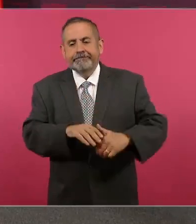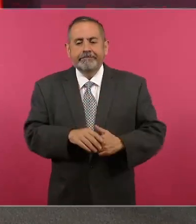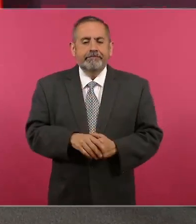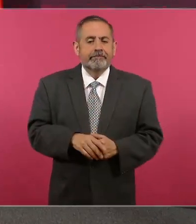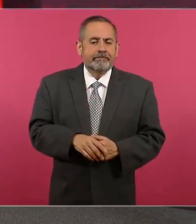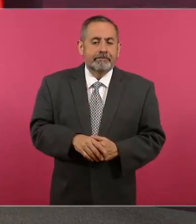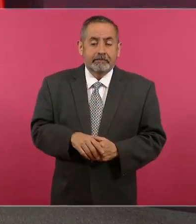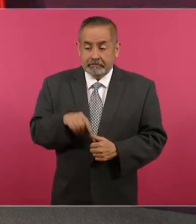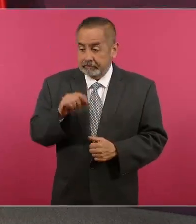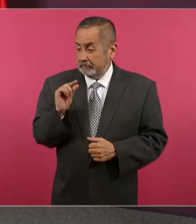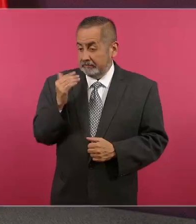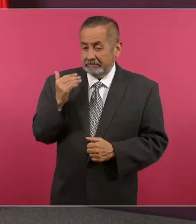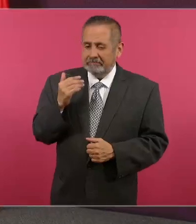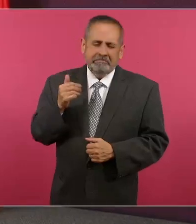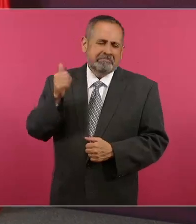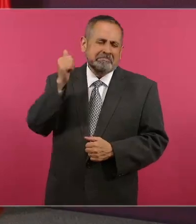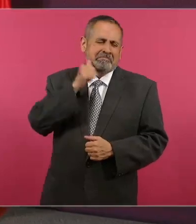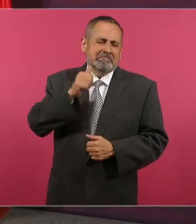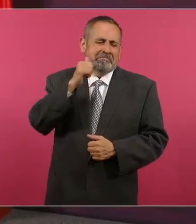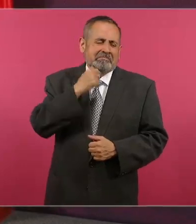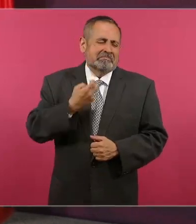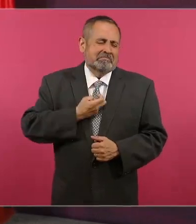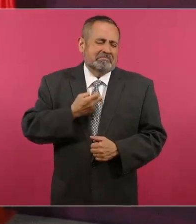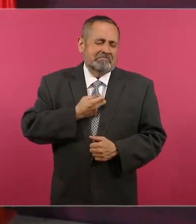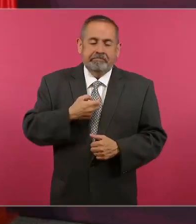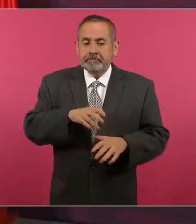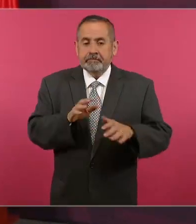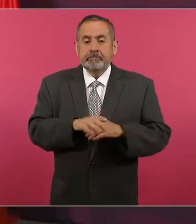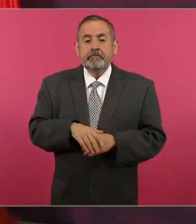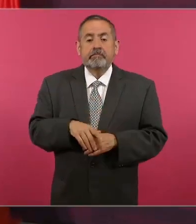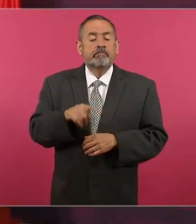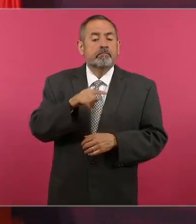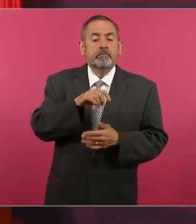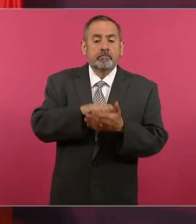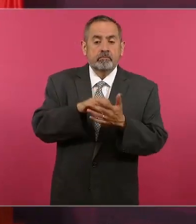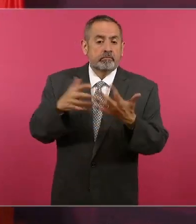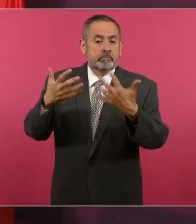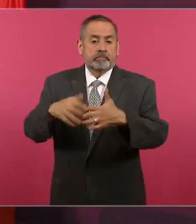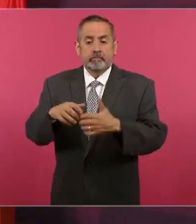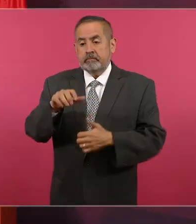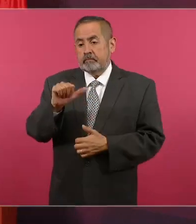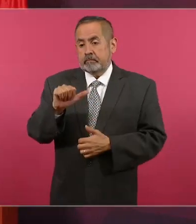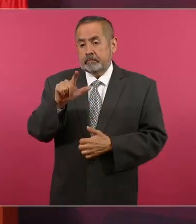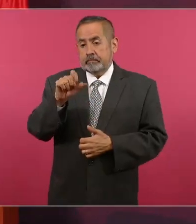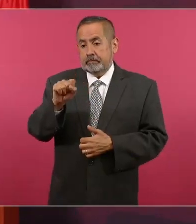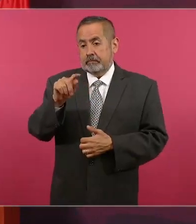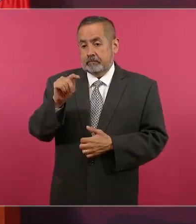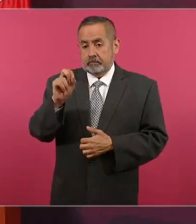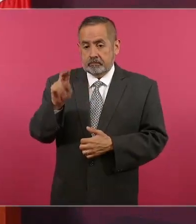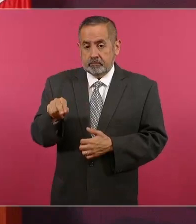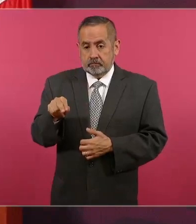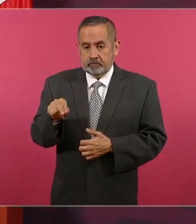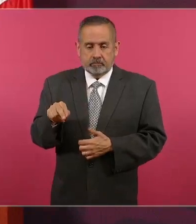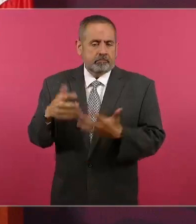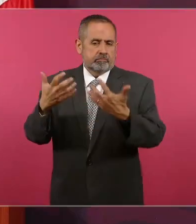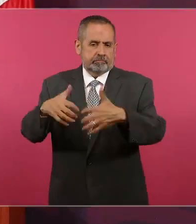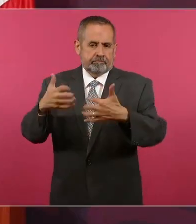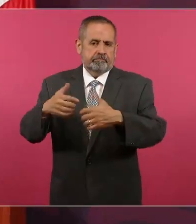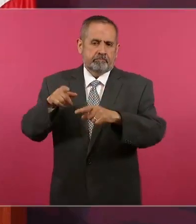Porque no es de ahora, pero las empresas, por ejemplo, Alstom, que es una